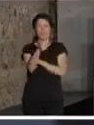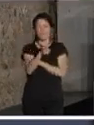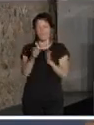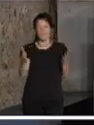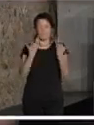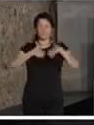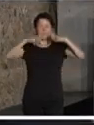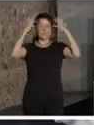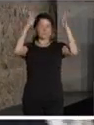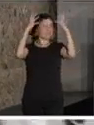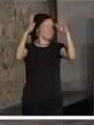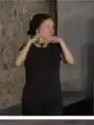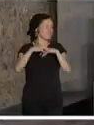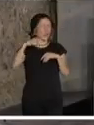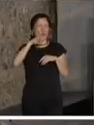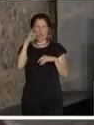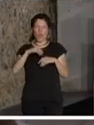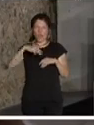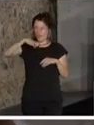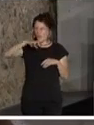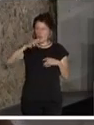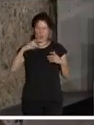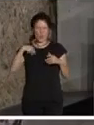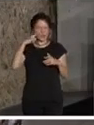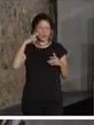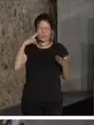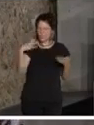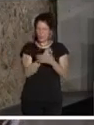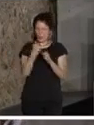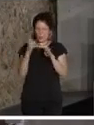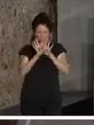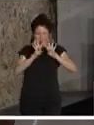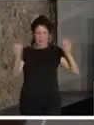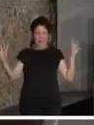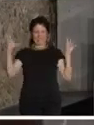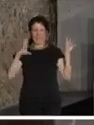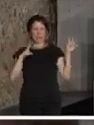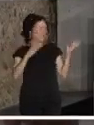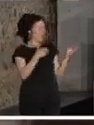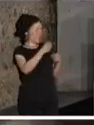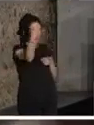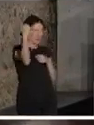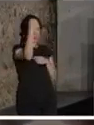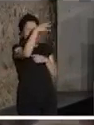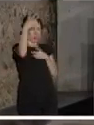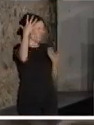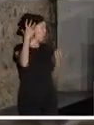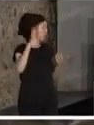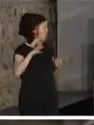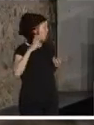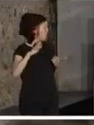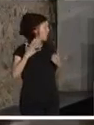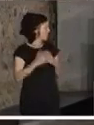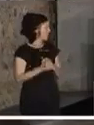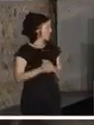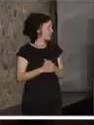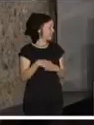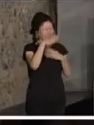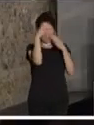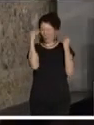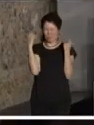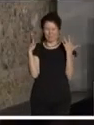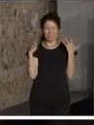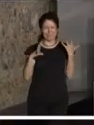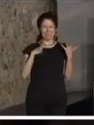recursos Gonzalo Vanessa marco el suelo bueno y todos los que tengo aquí atrás por favor salud se me